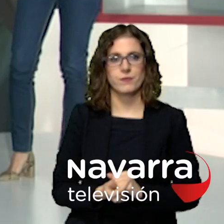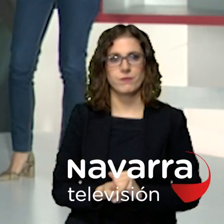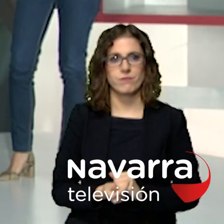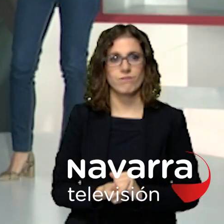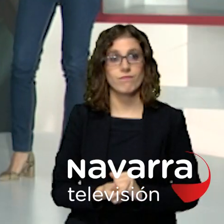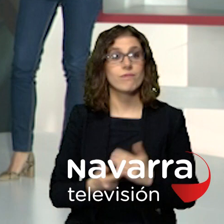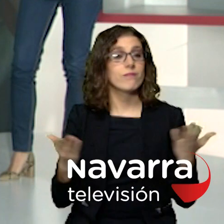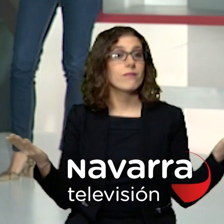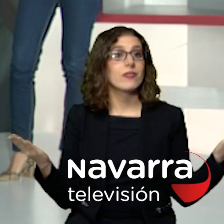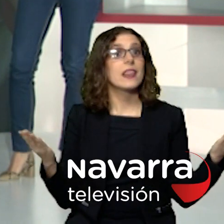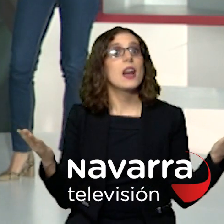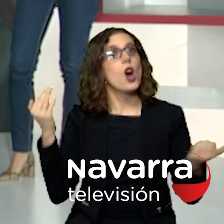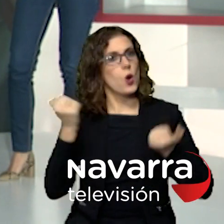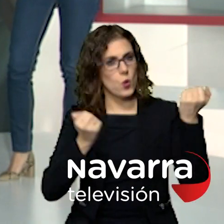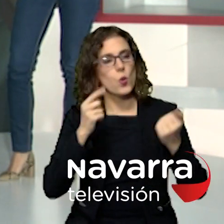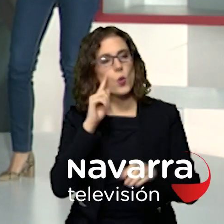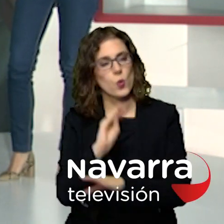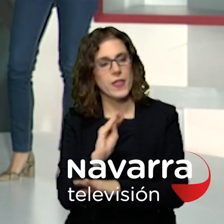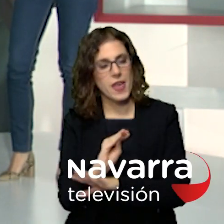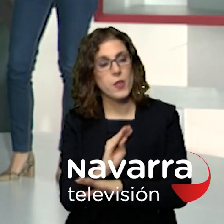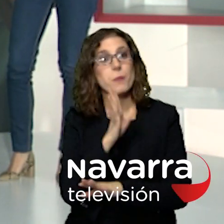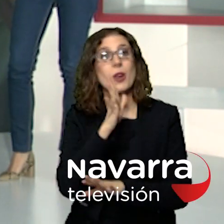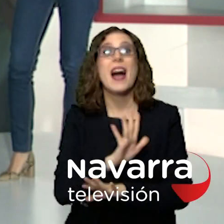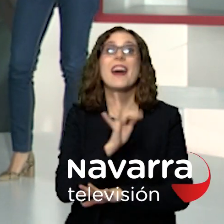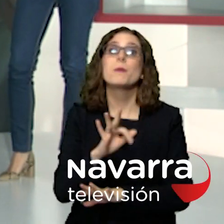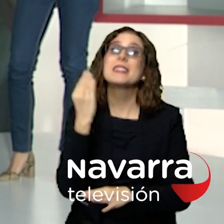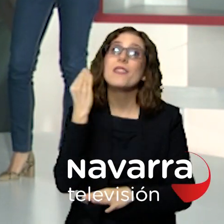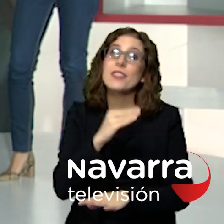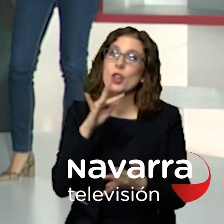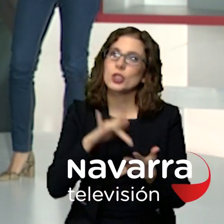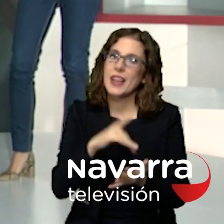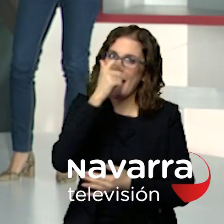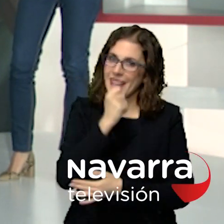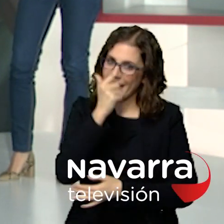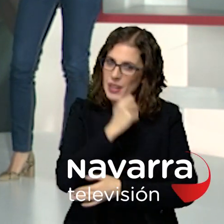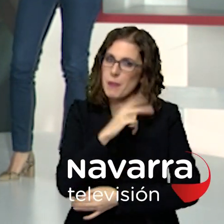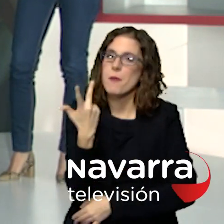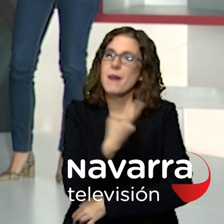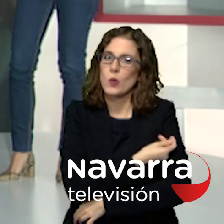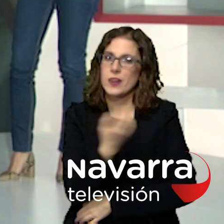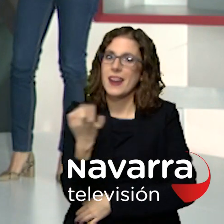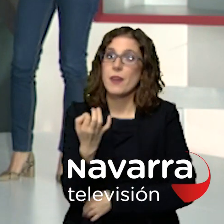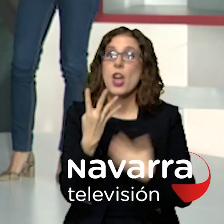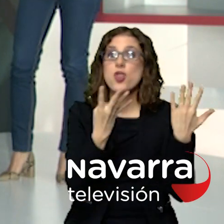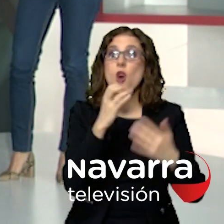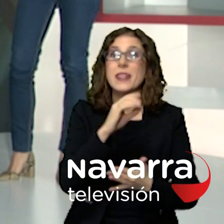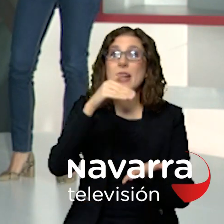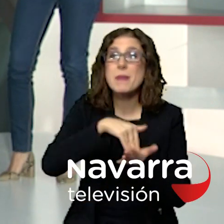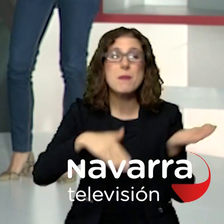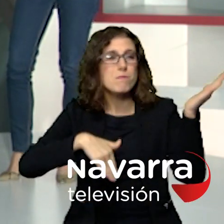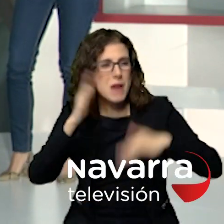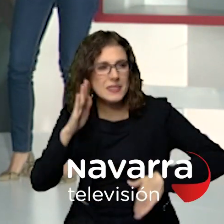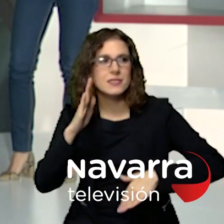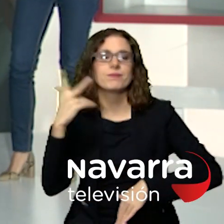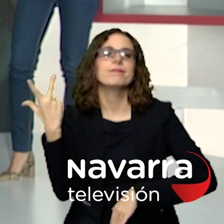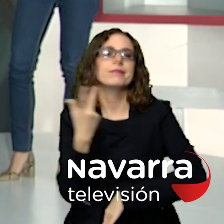Y además de tener cuidado al volante, con el frío llega la gripe y toca vacunarse. 92.858 navarros, lo van a ver, ya lo